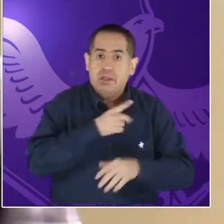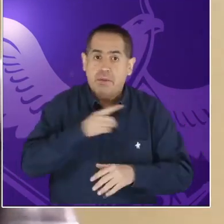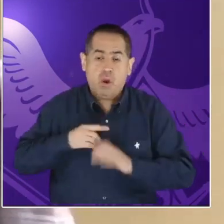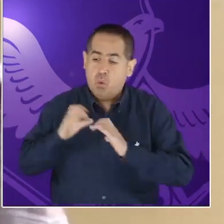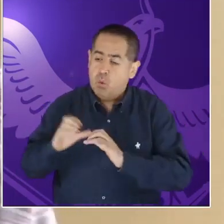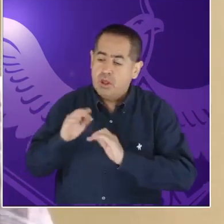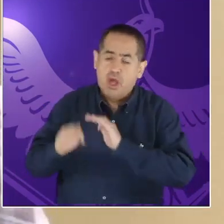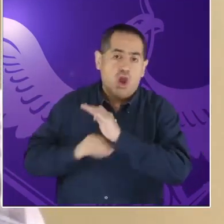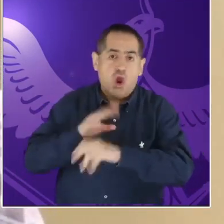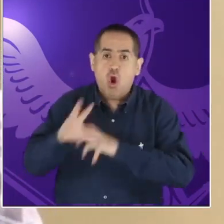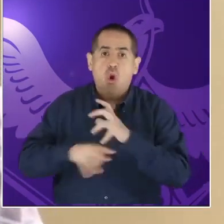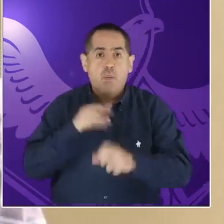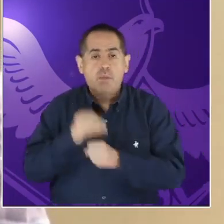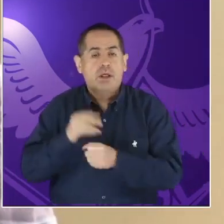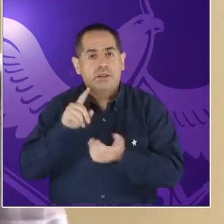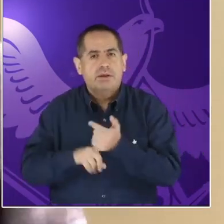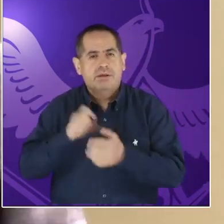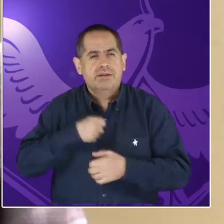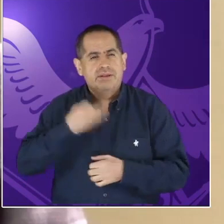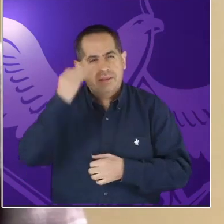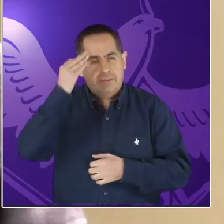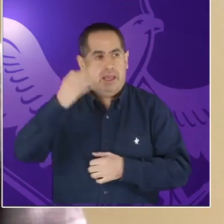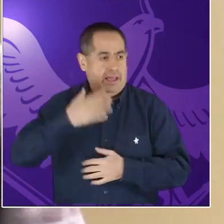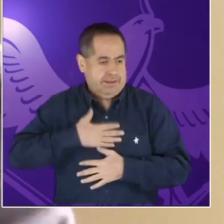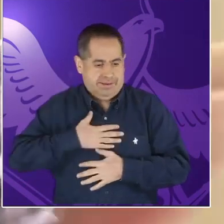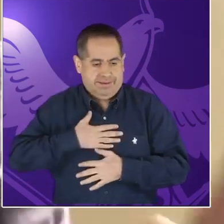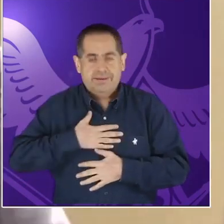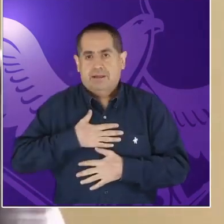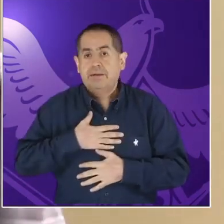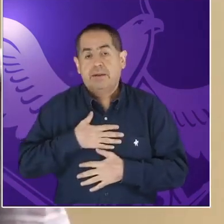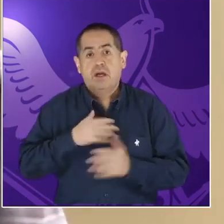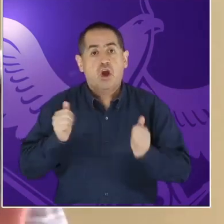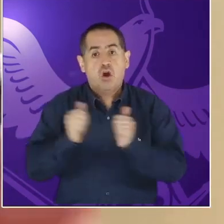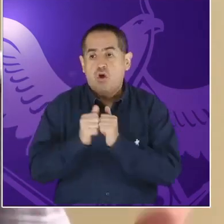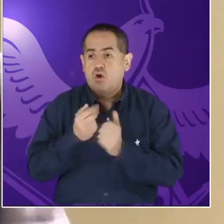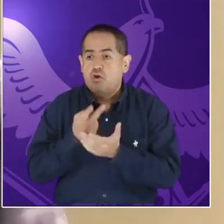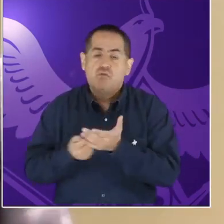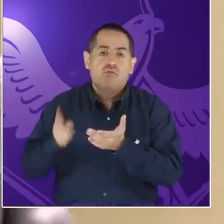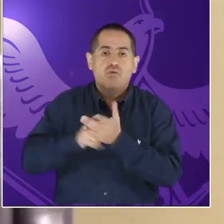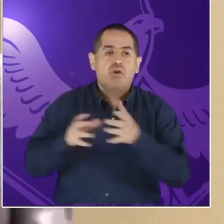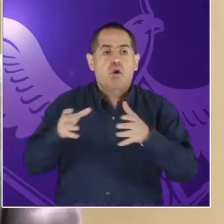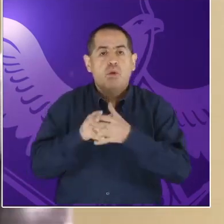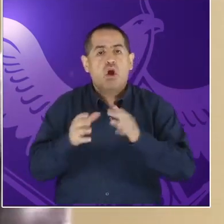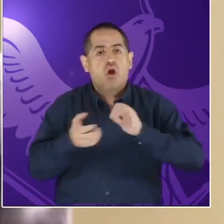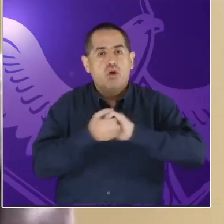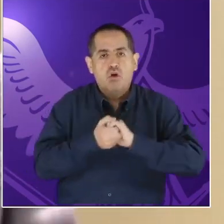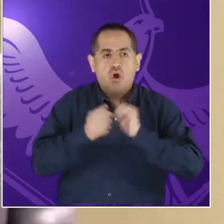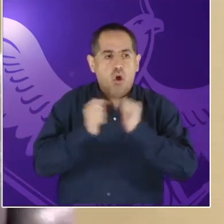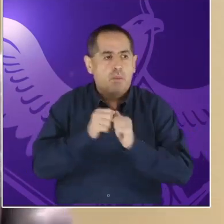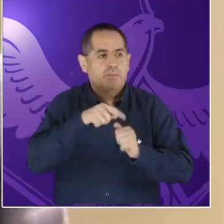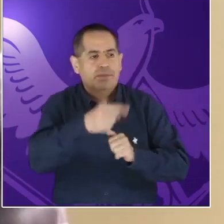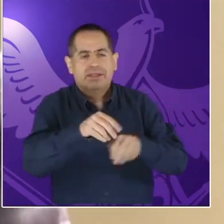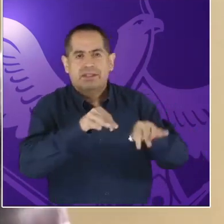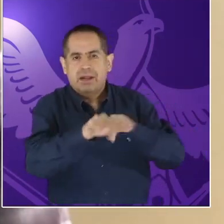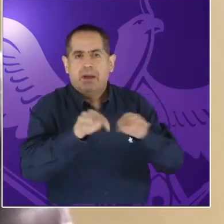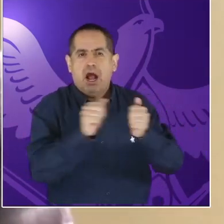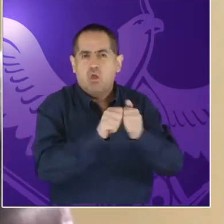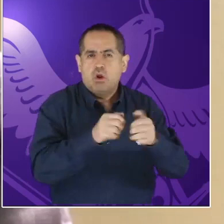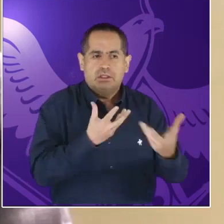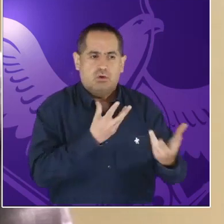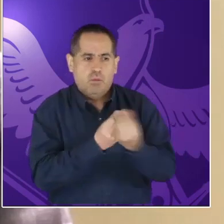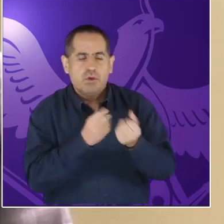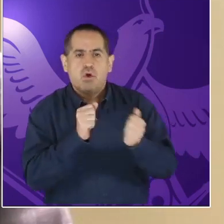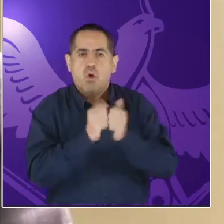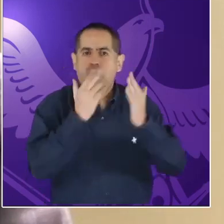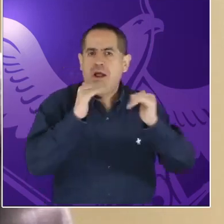todo el cuidado que representa esta nueva etapa en mi hogar. Pues bueno, se va a acompañar también del vínculo que tengo con empleadas